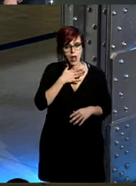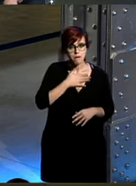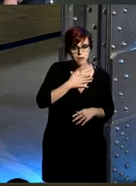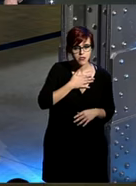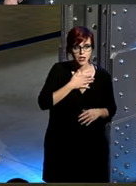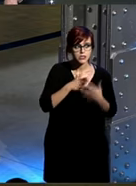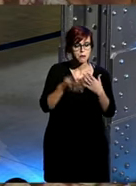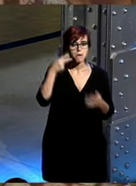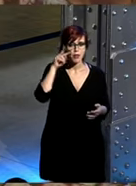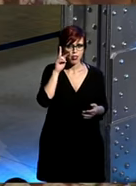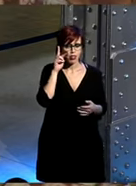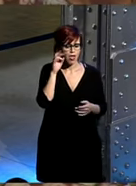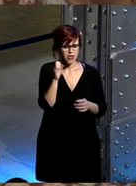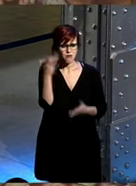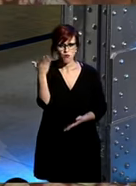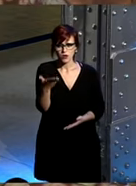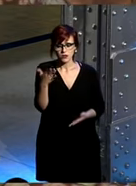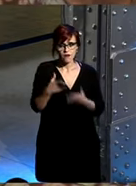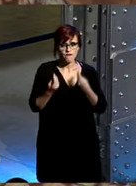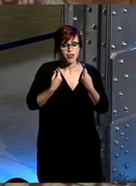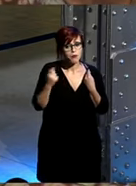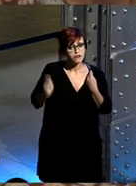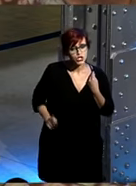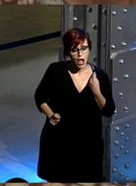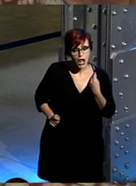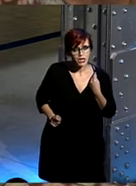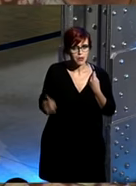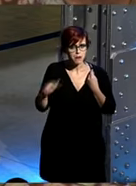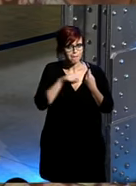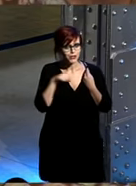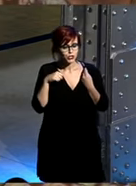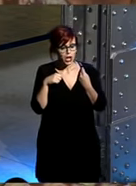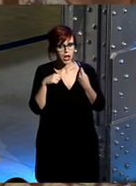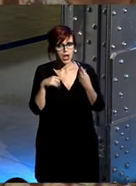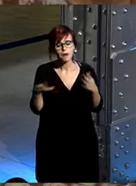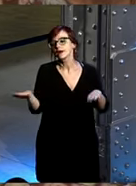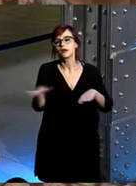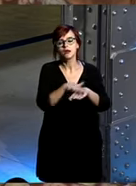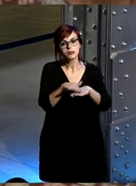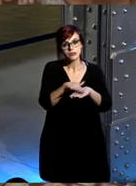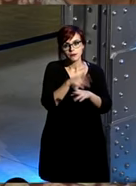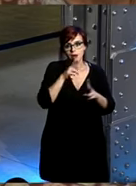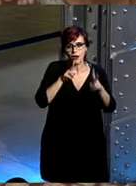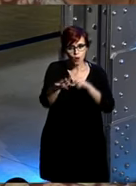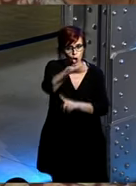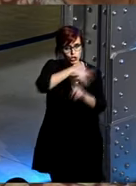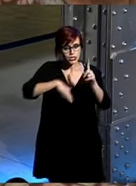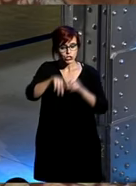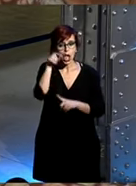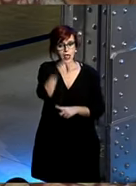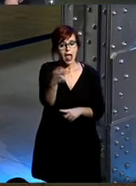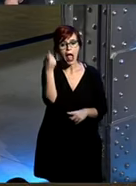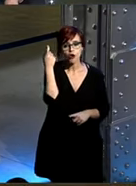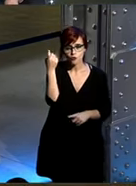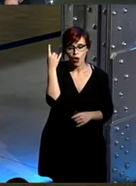mí esta experiencia ha sido clave en mi vida profesional y también personal. Vamos a contextualizar que eras una de